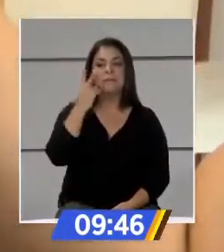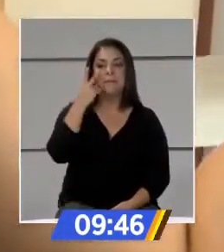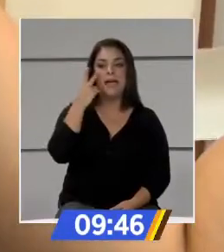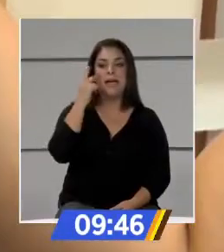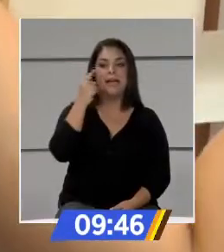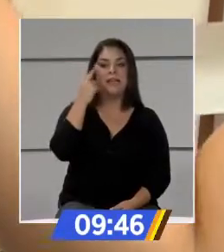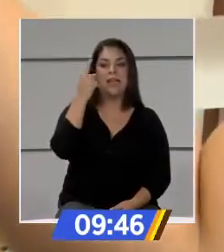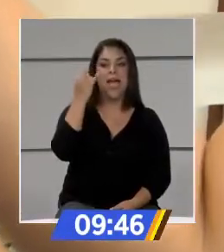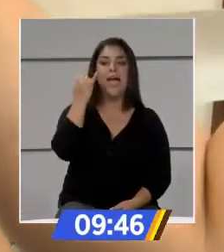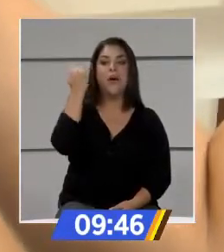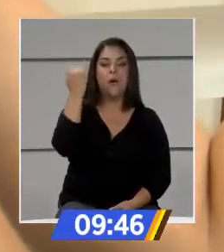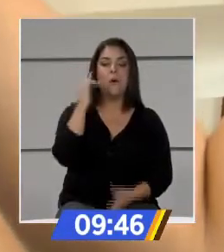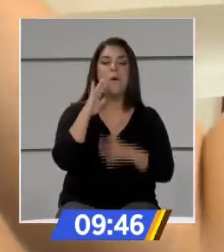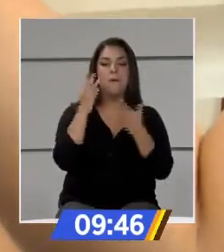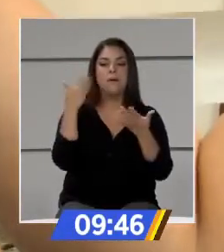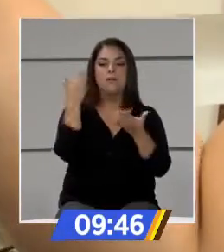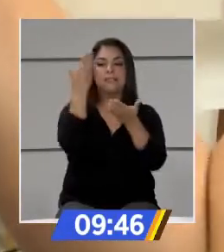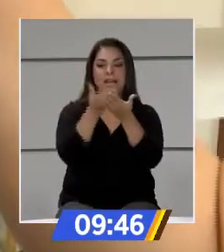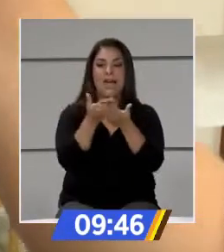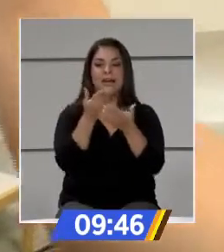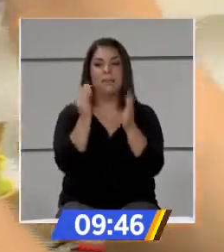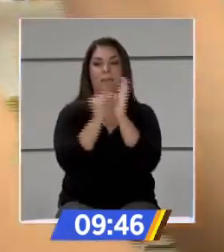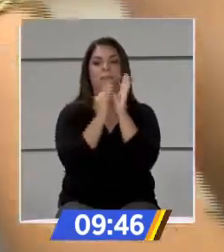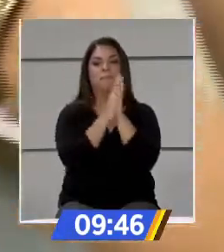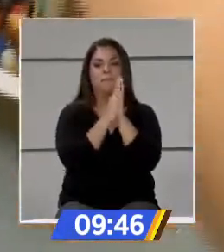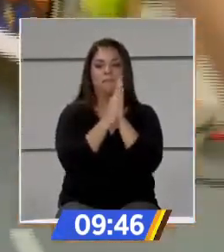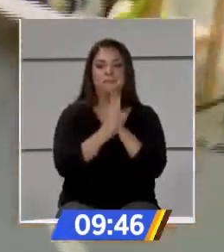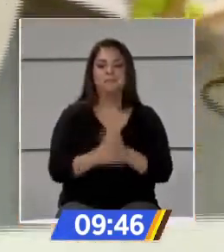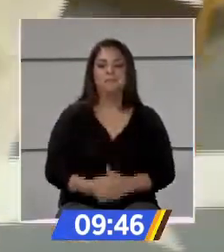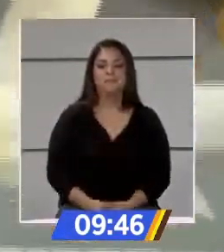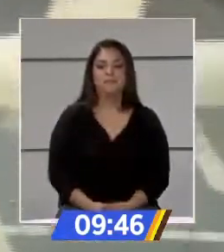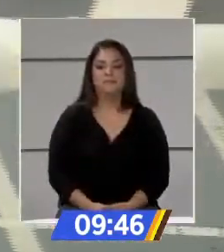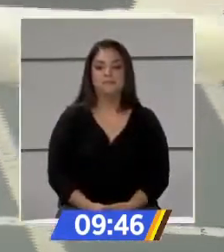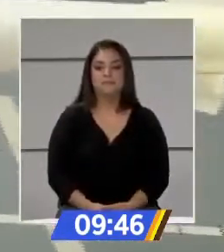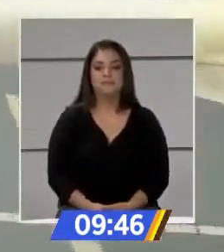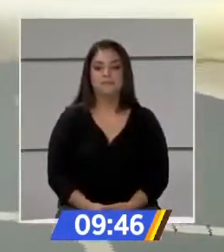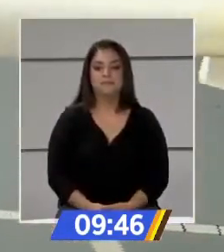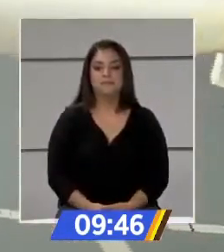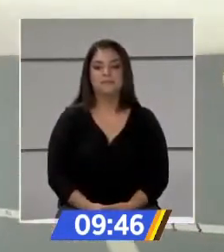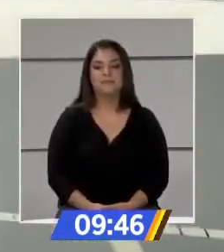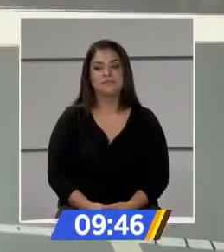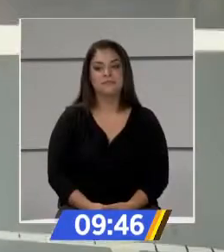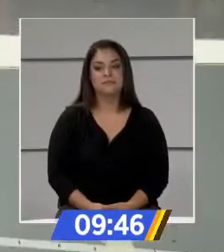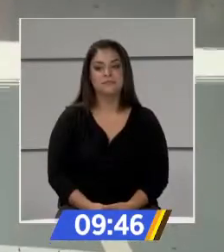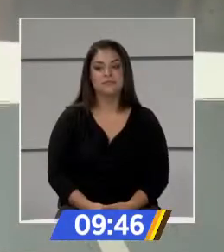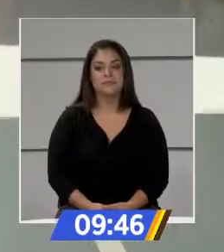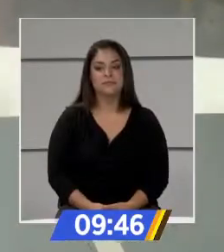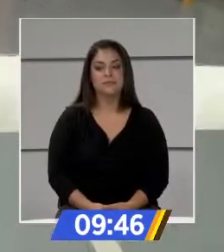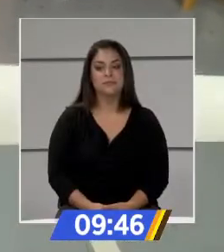ven aquí. Hola. Vean esta, aquí. Ven.